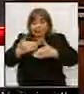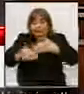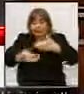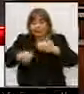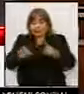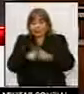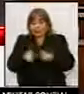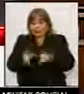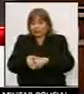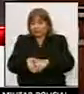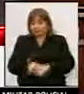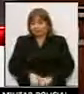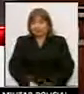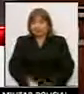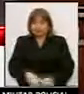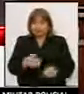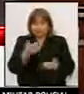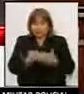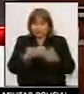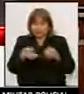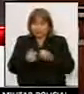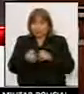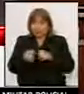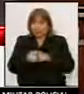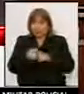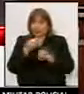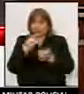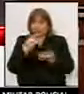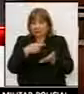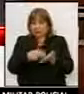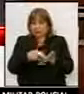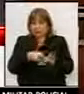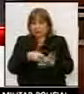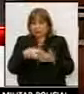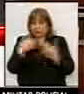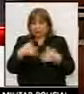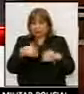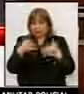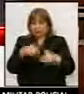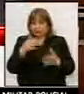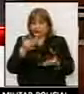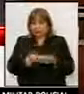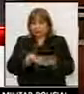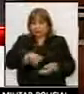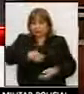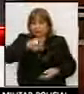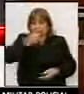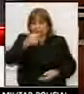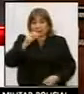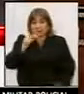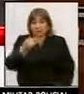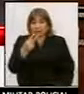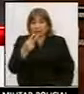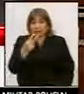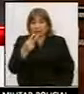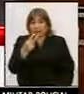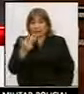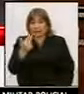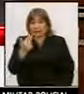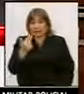de la misma. Y los fundamentos de la misma están referidas a hechos graves cometidos por el directorio a partir de